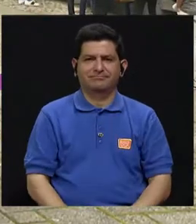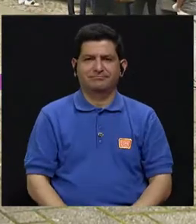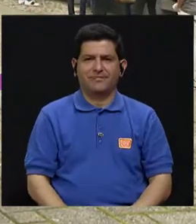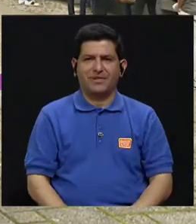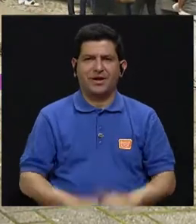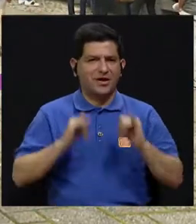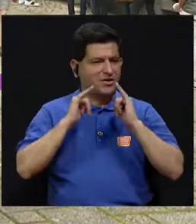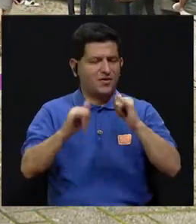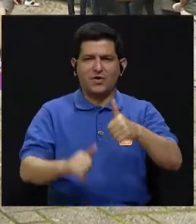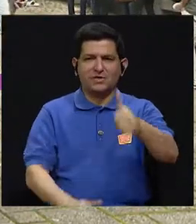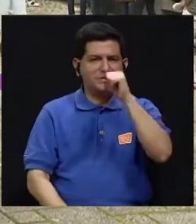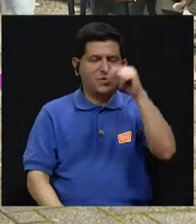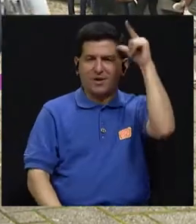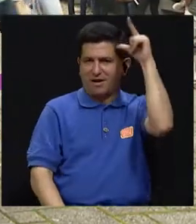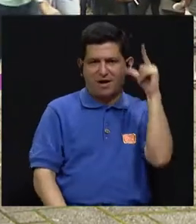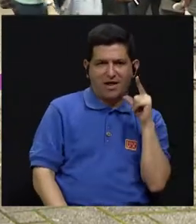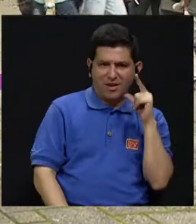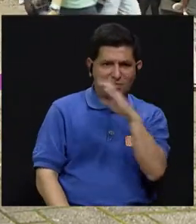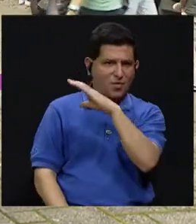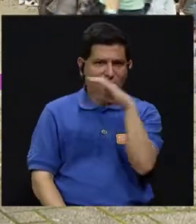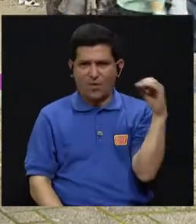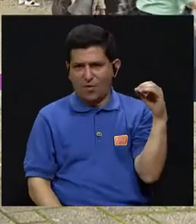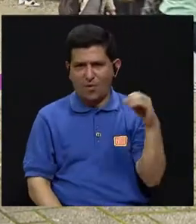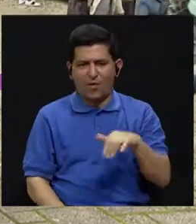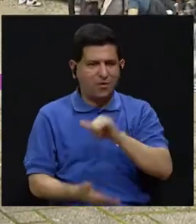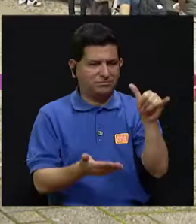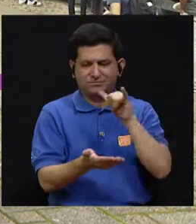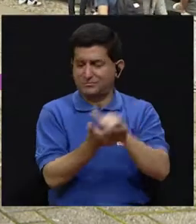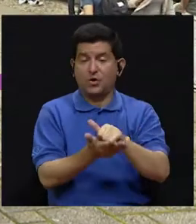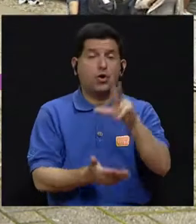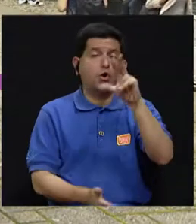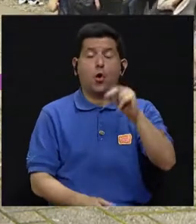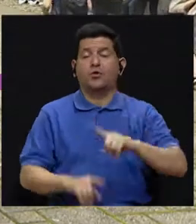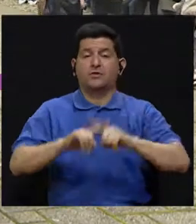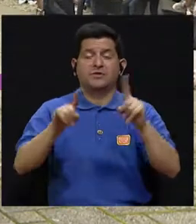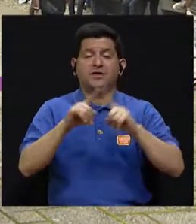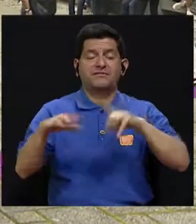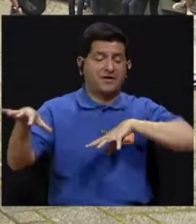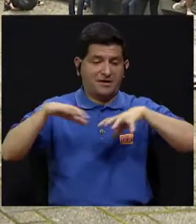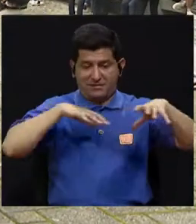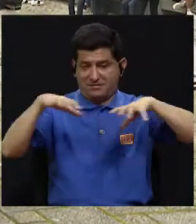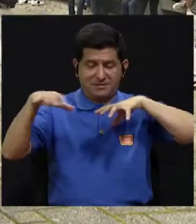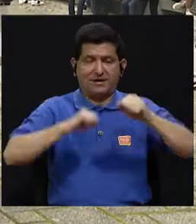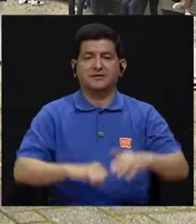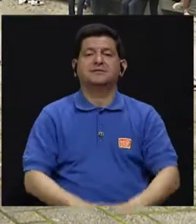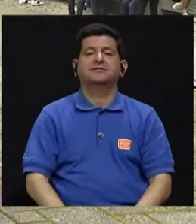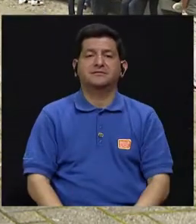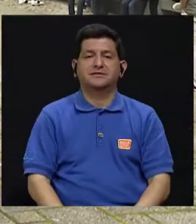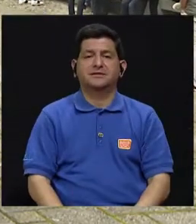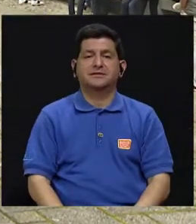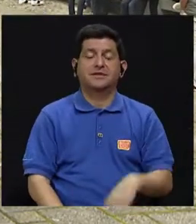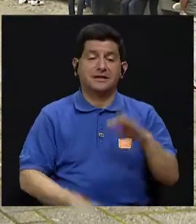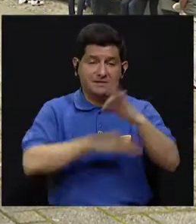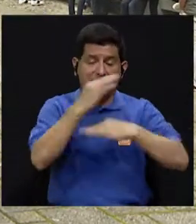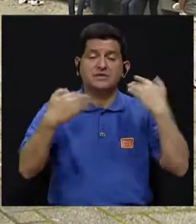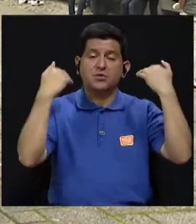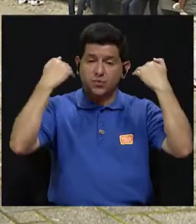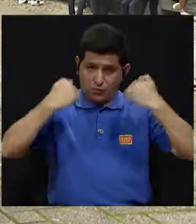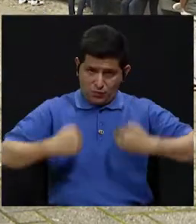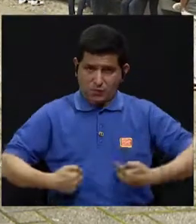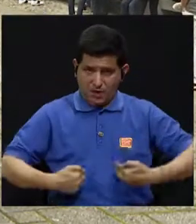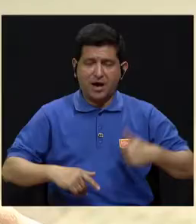es la misma agua en Limón que la misma agua en San José. Tenemos diferentes actividades humanas